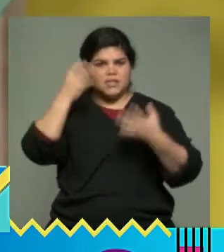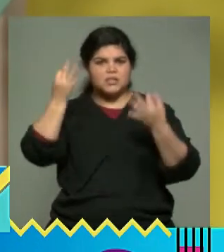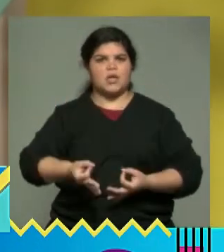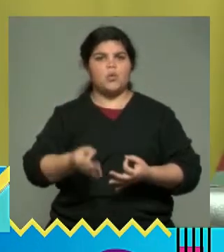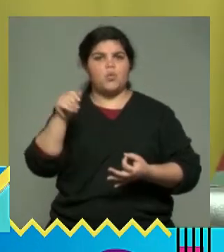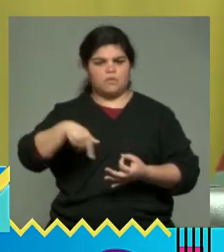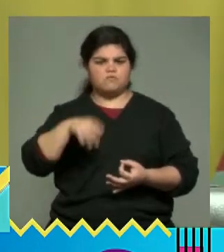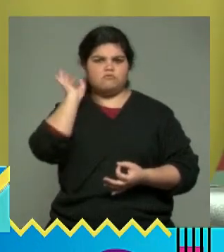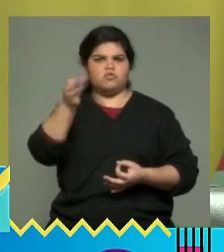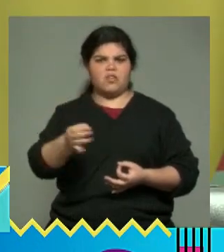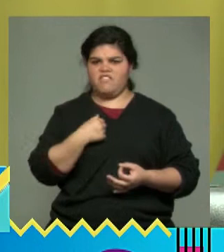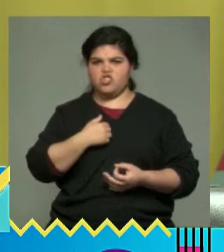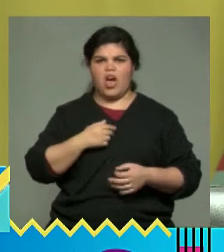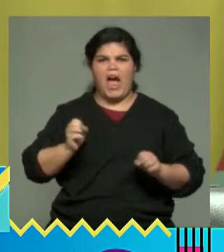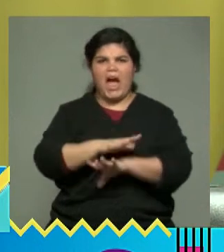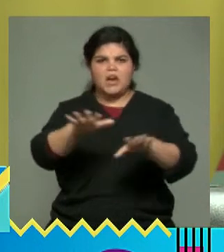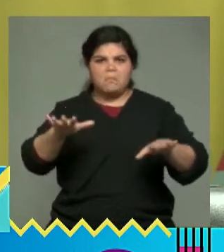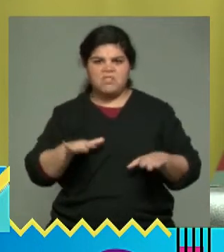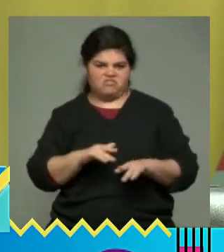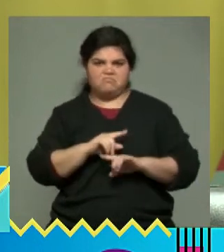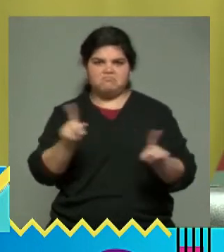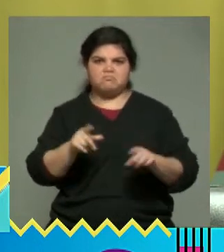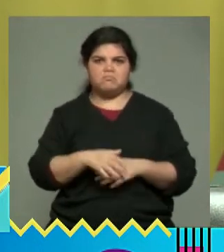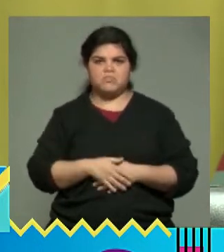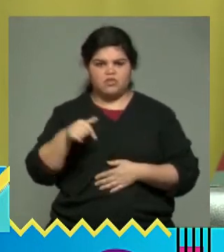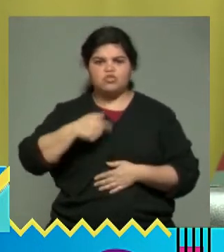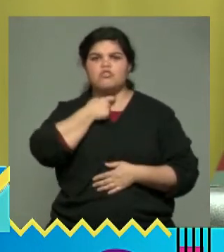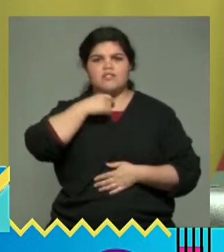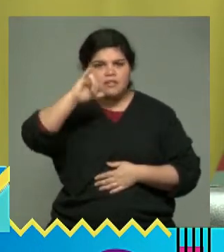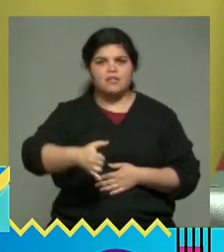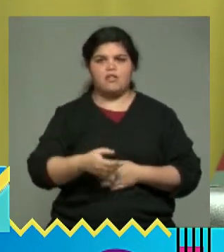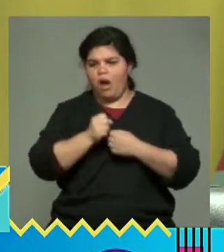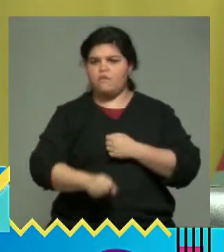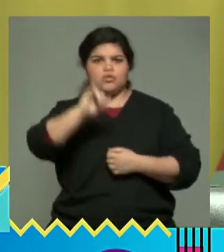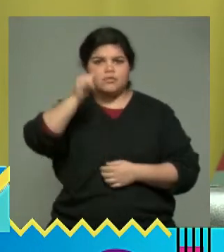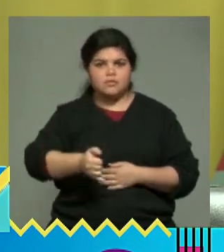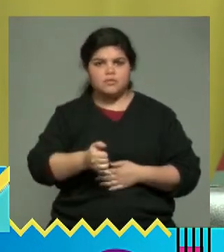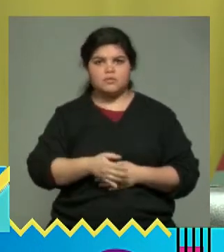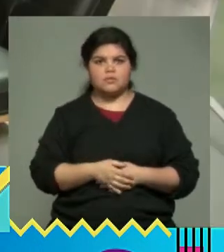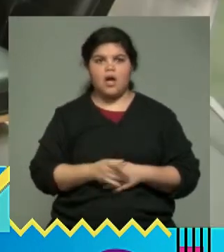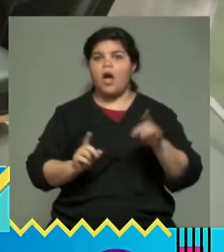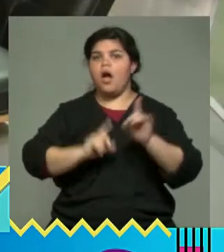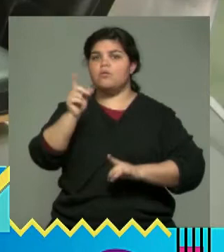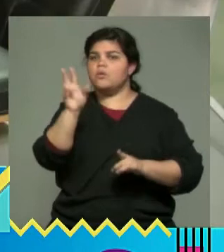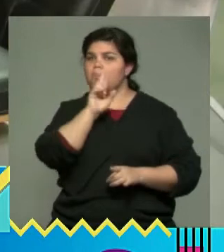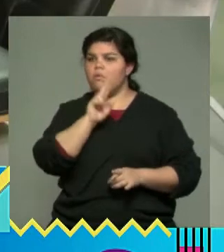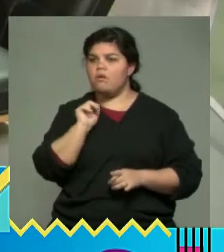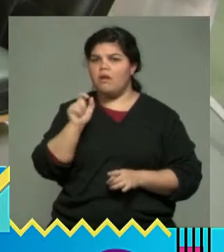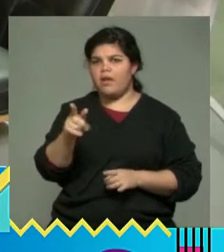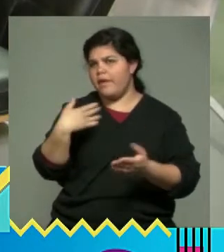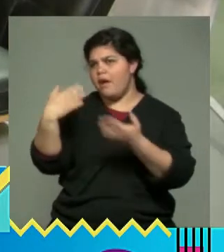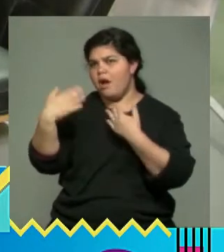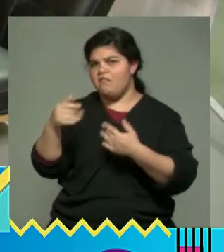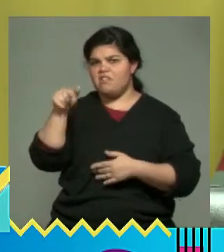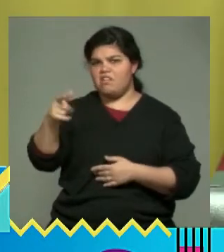estoy haciendo y yo no me arrepiento, yo sé lo que hago, quiero hacerlo. Es más, hemos tenido la posibilidad de hablar con mujeres que han abortado y me dicen, yo no